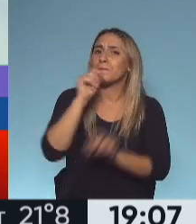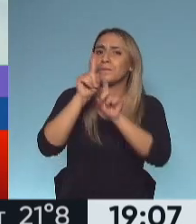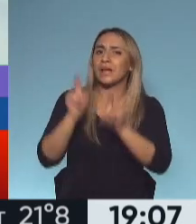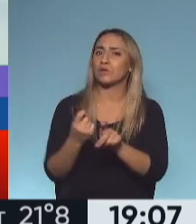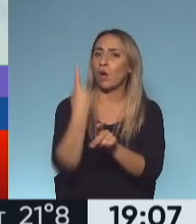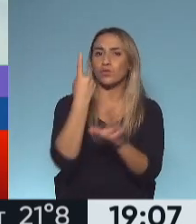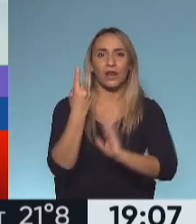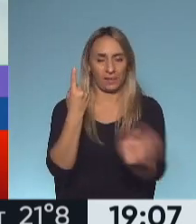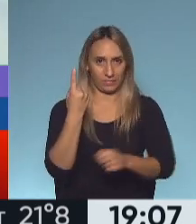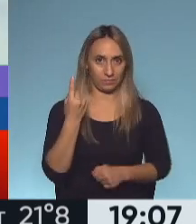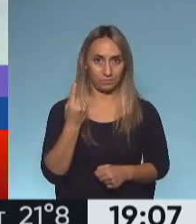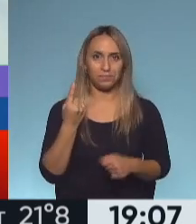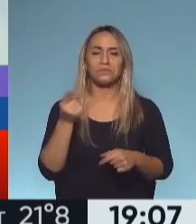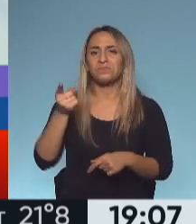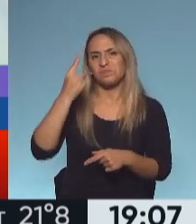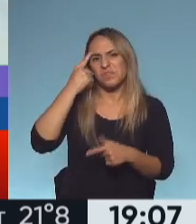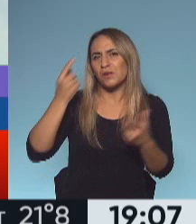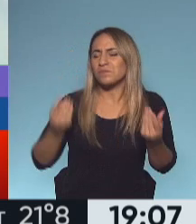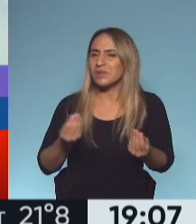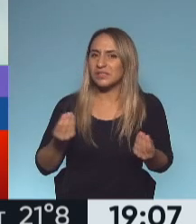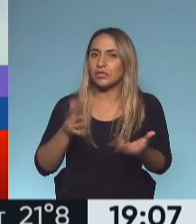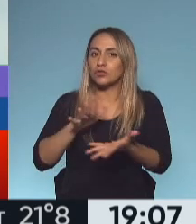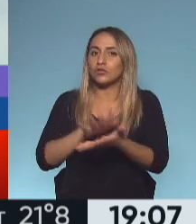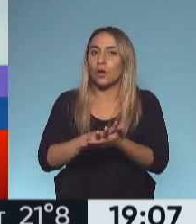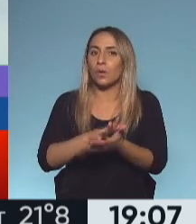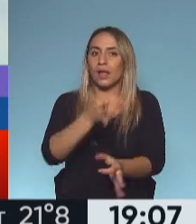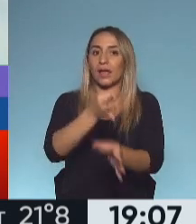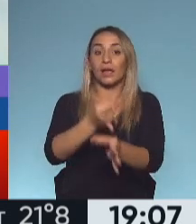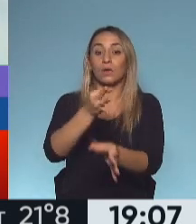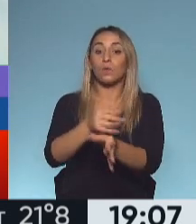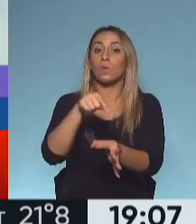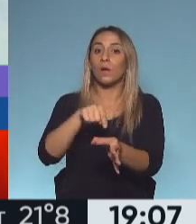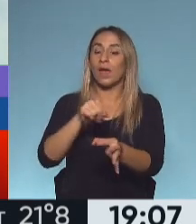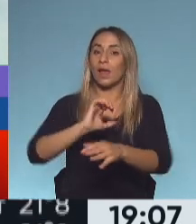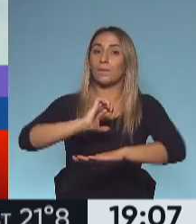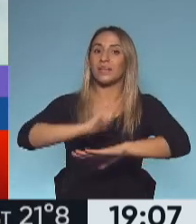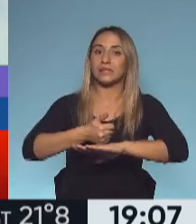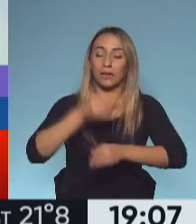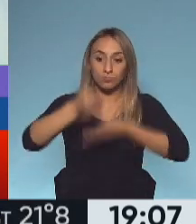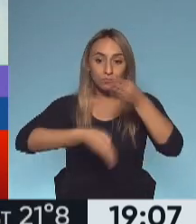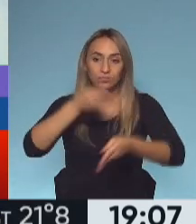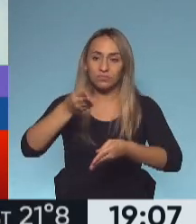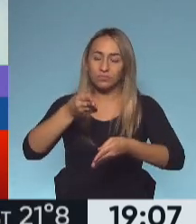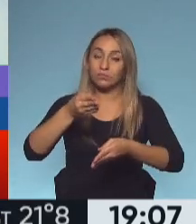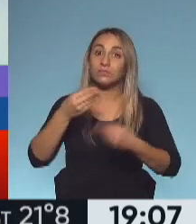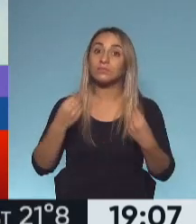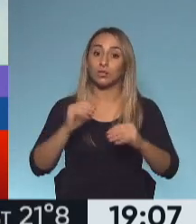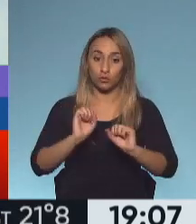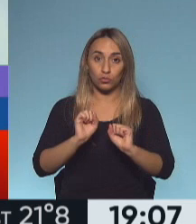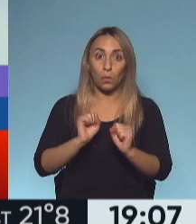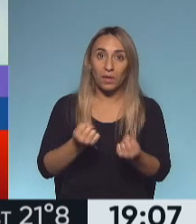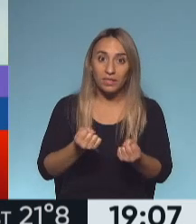¿Qué piensas de la actividad escolar ¿Deberíamos suspenderla? ¿Estamos en el momento